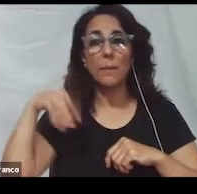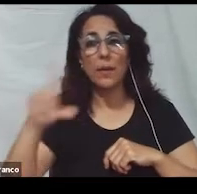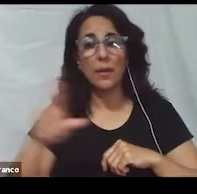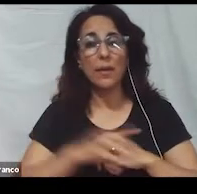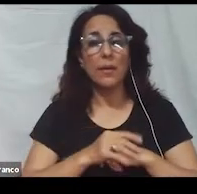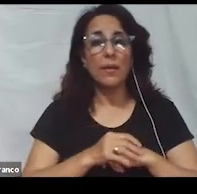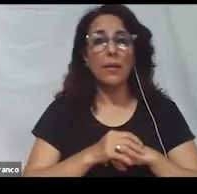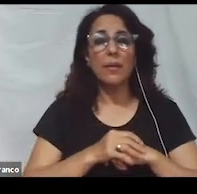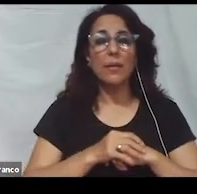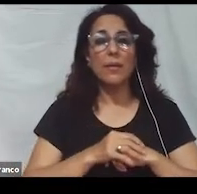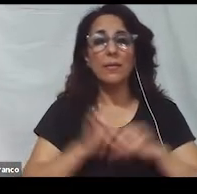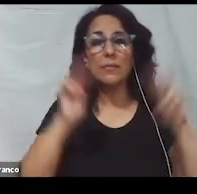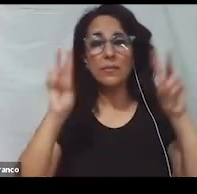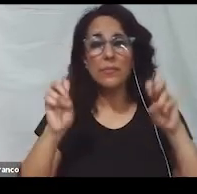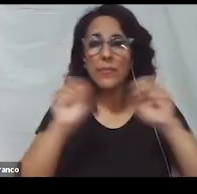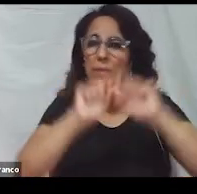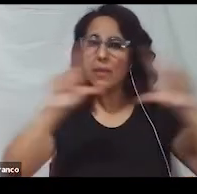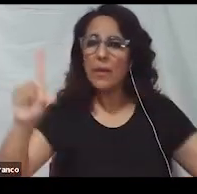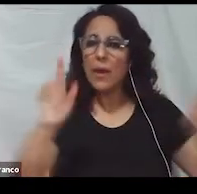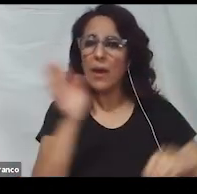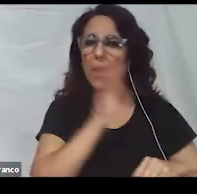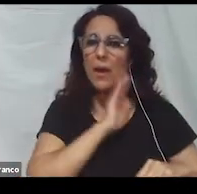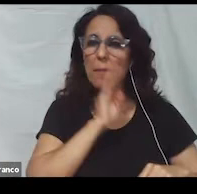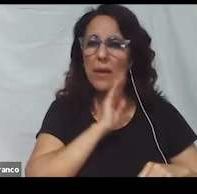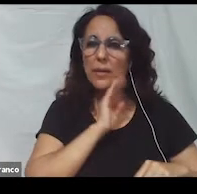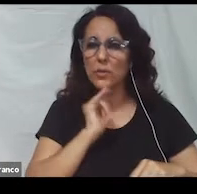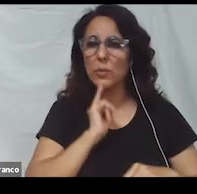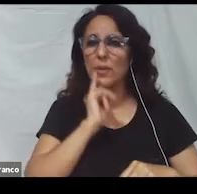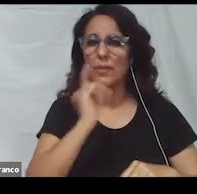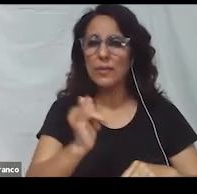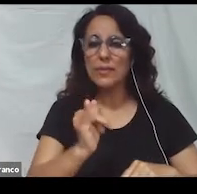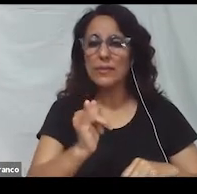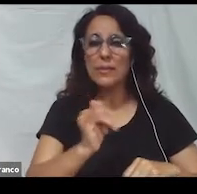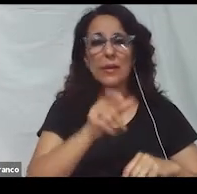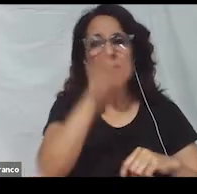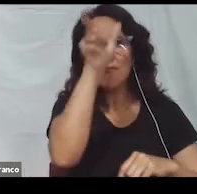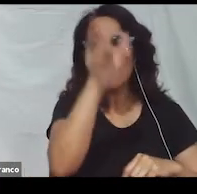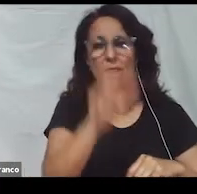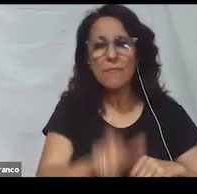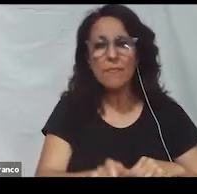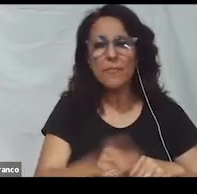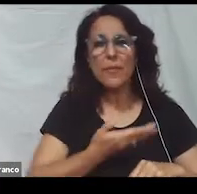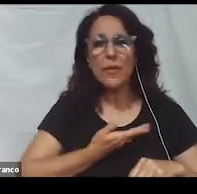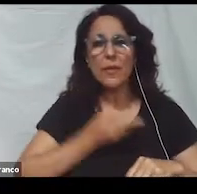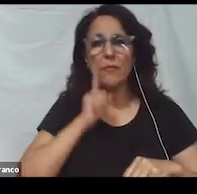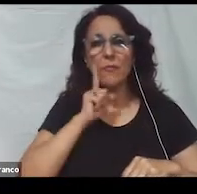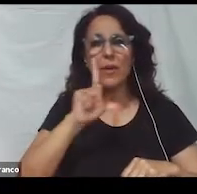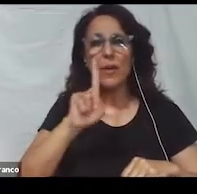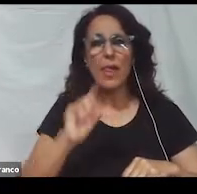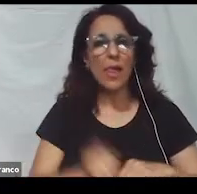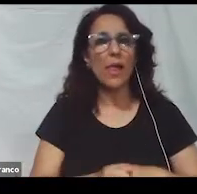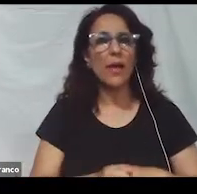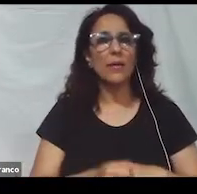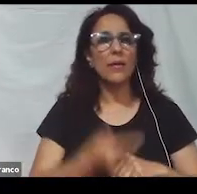HTML, pero tiene un detalle importante resaltado en color amarillo que les voy a mencionar, y es que cada fila tiene un scope,